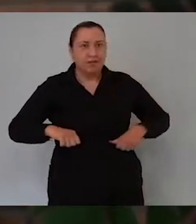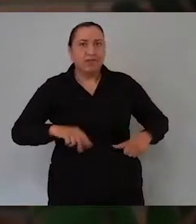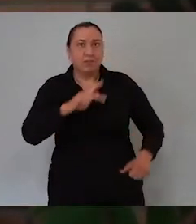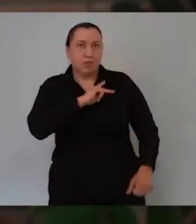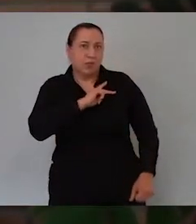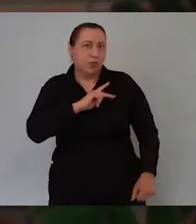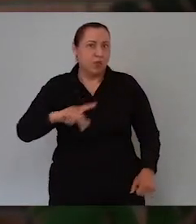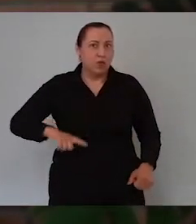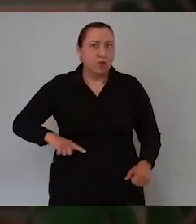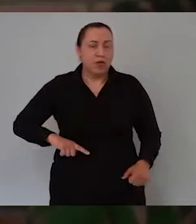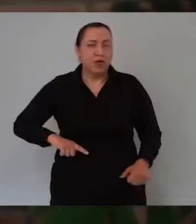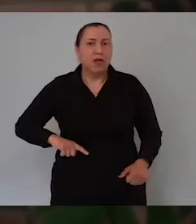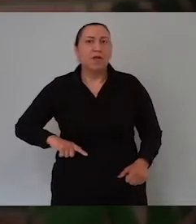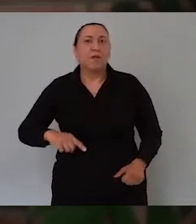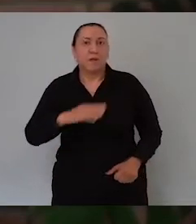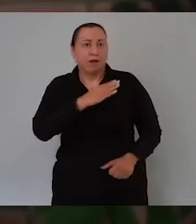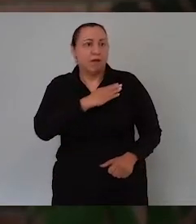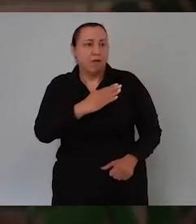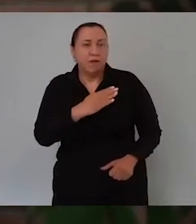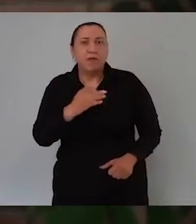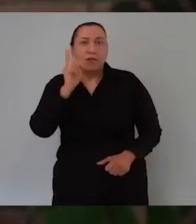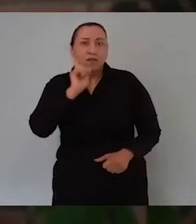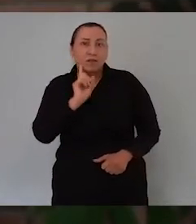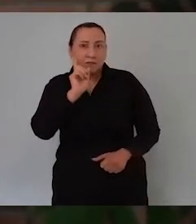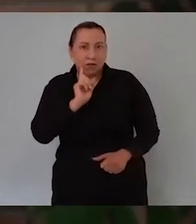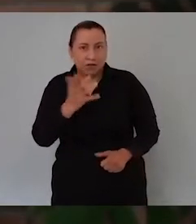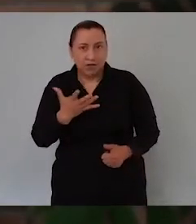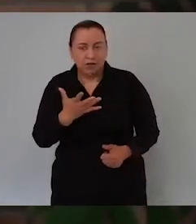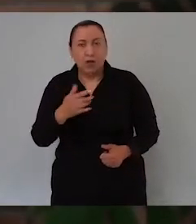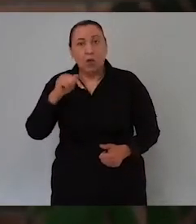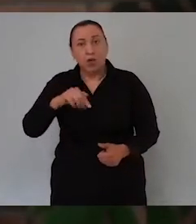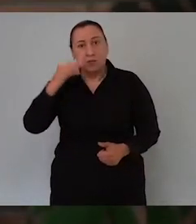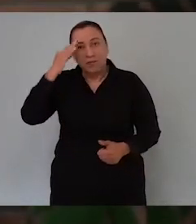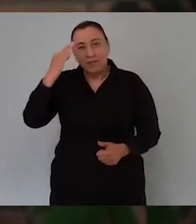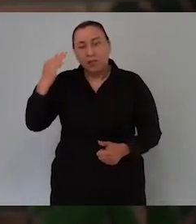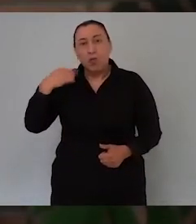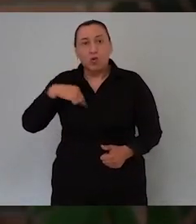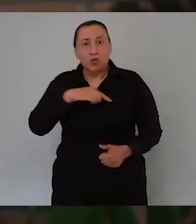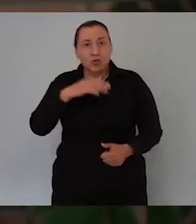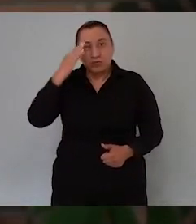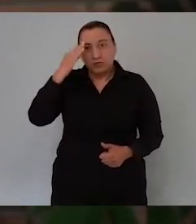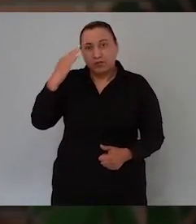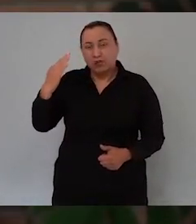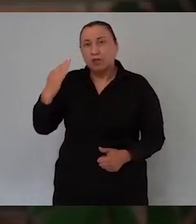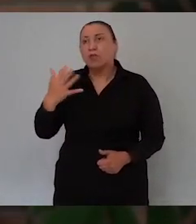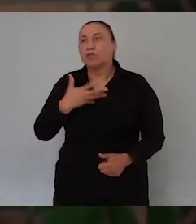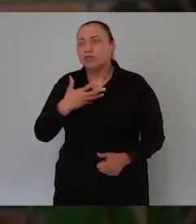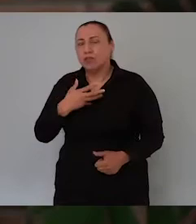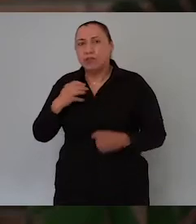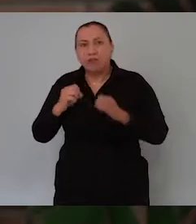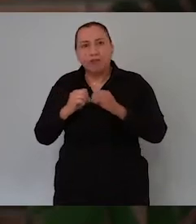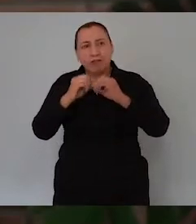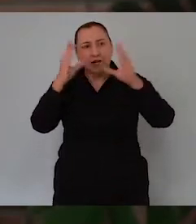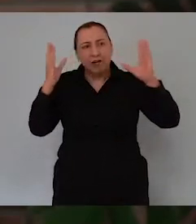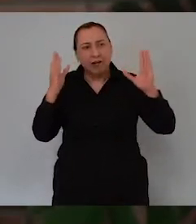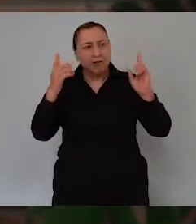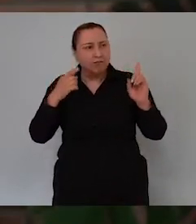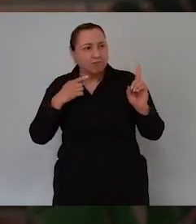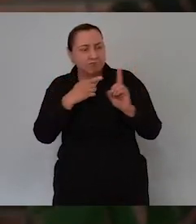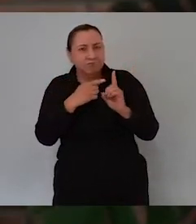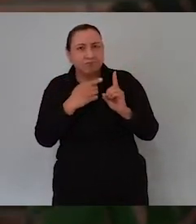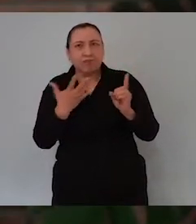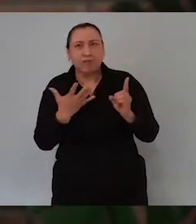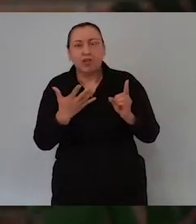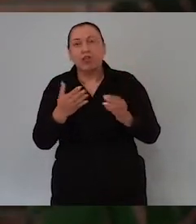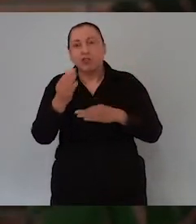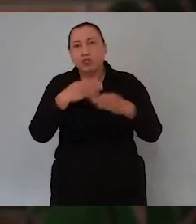las acciones de mi gobierno en beneficio de las mujeres. Hoy es mi tiempo, es nuestro tiempo. Tengo